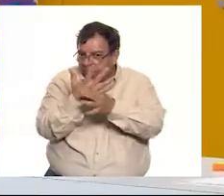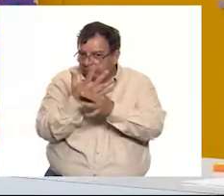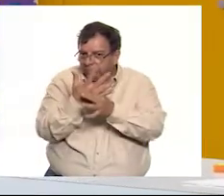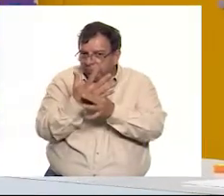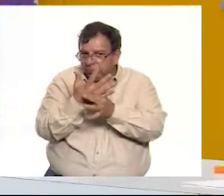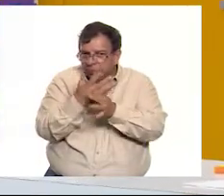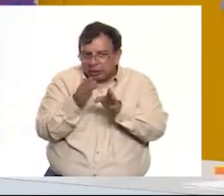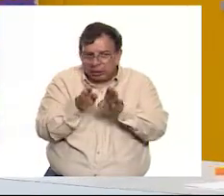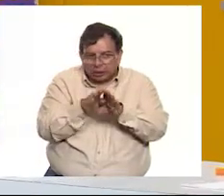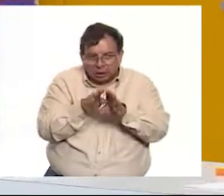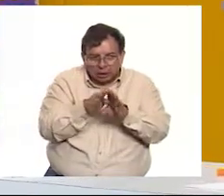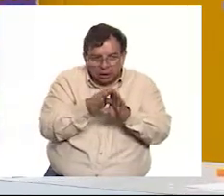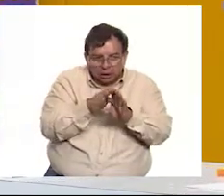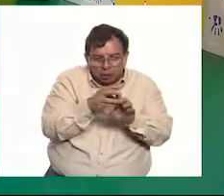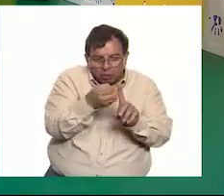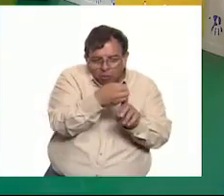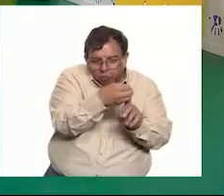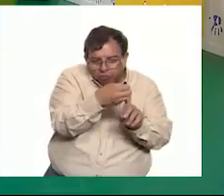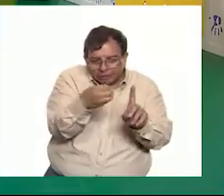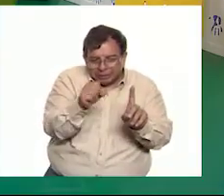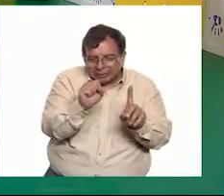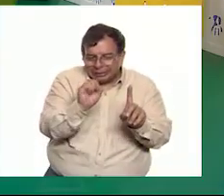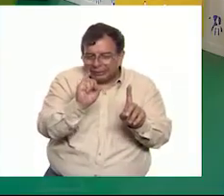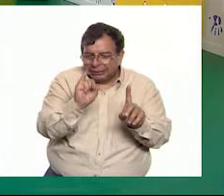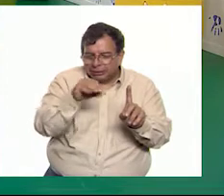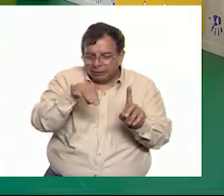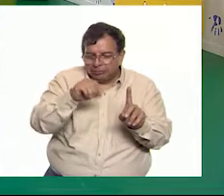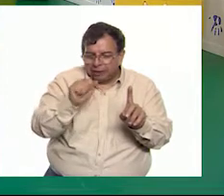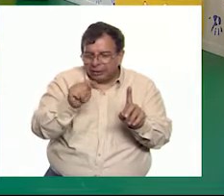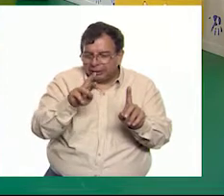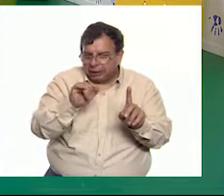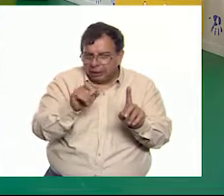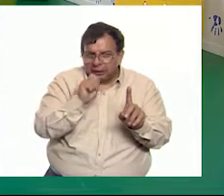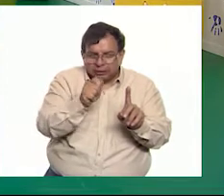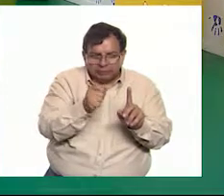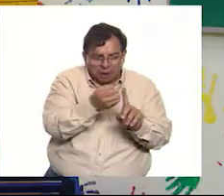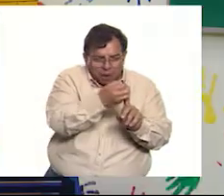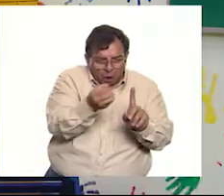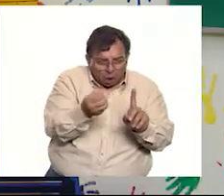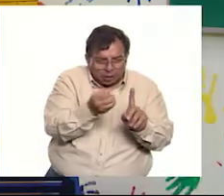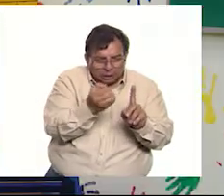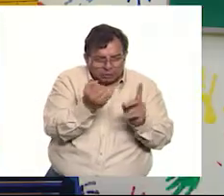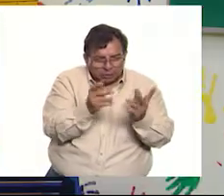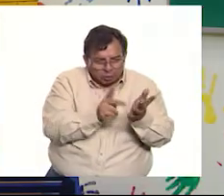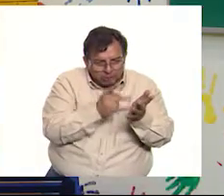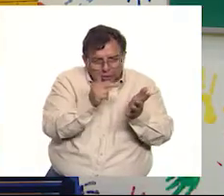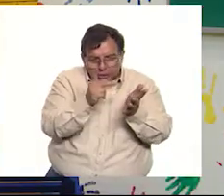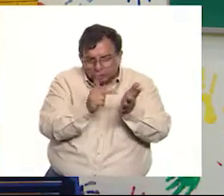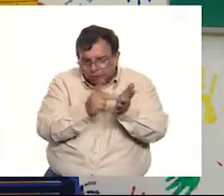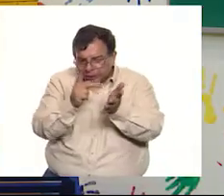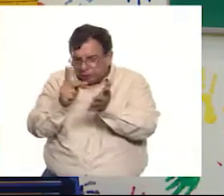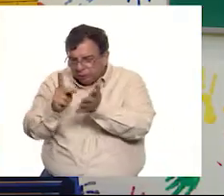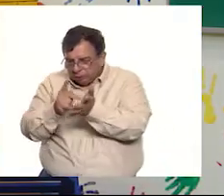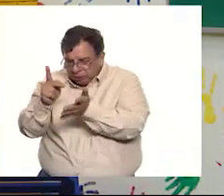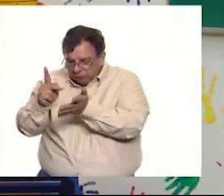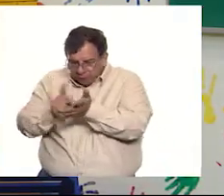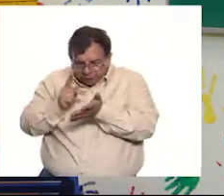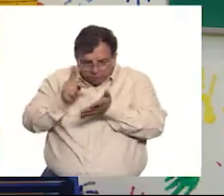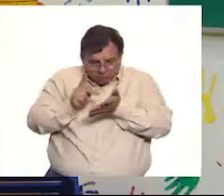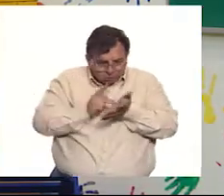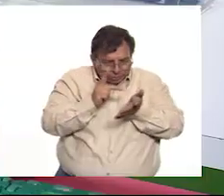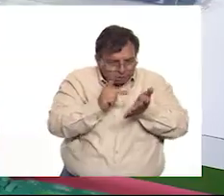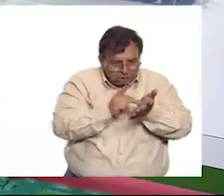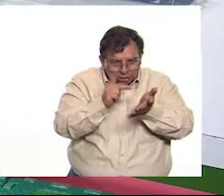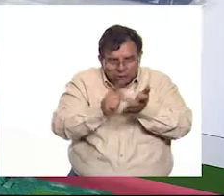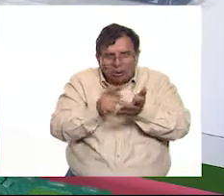de la simetría, que tenía que ver con la repetición y el orden, ¿verdad? Claro que sí, porque vamos a ver